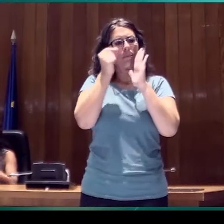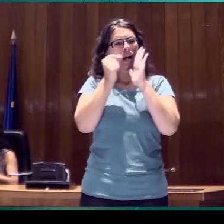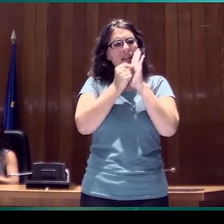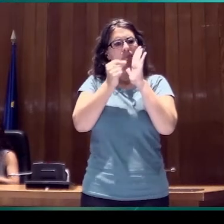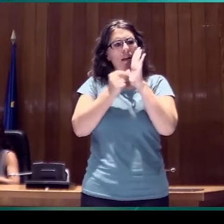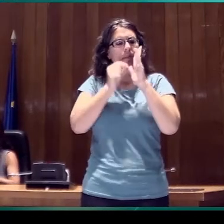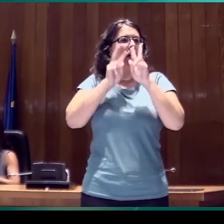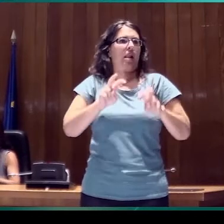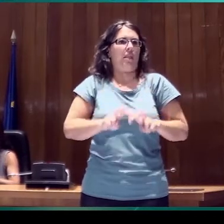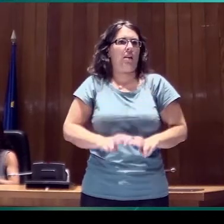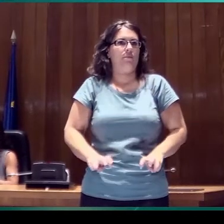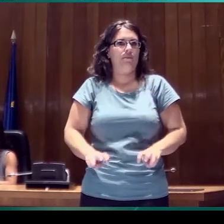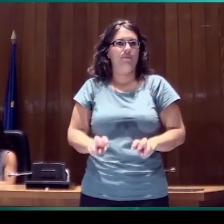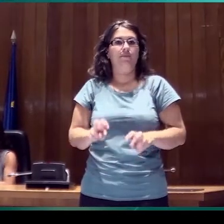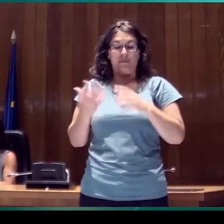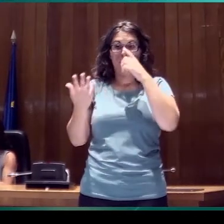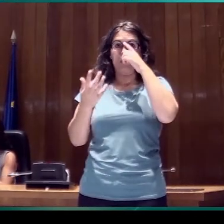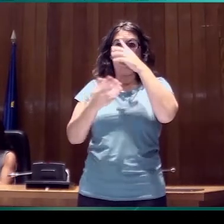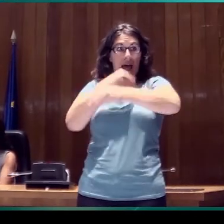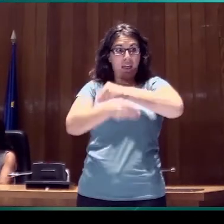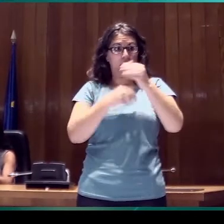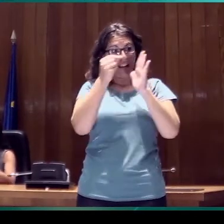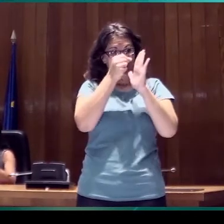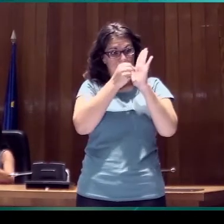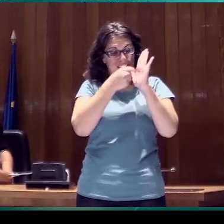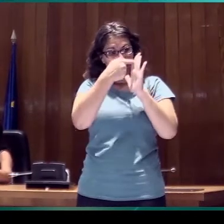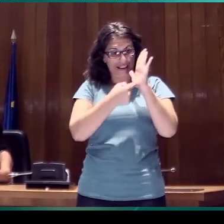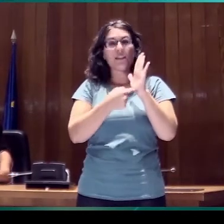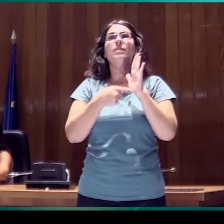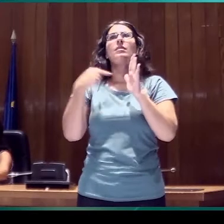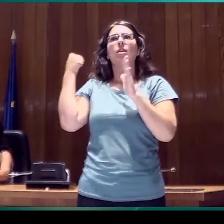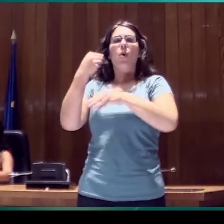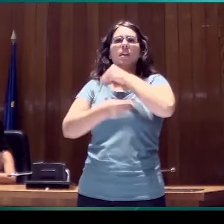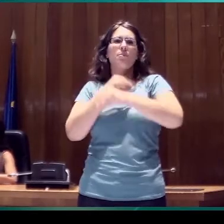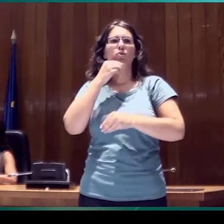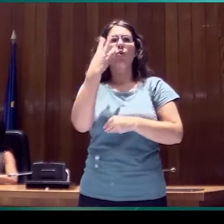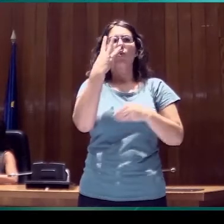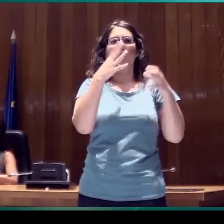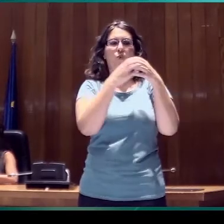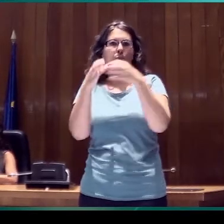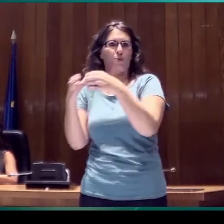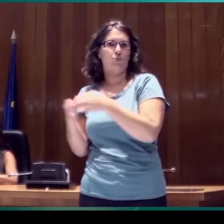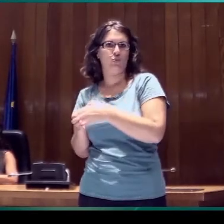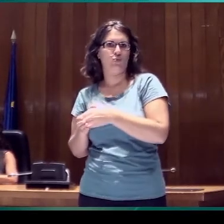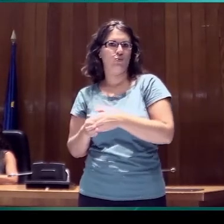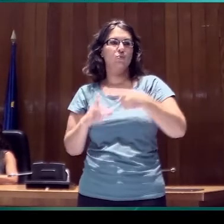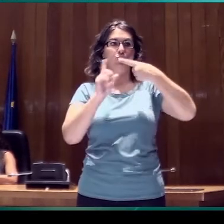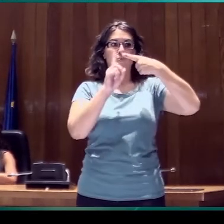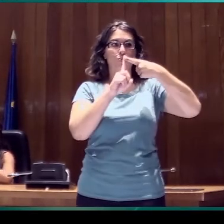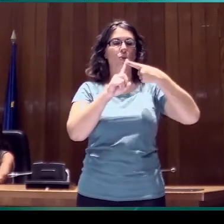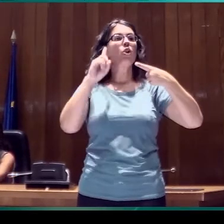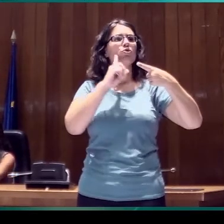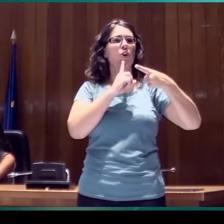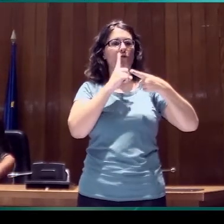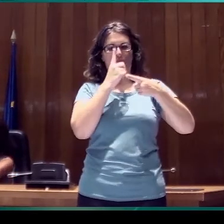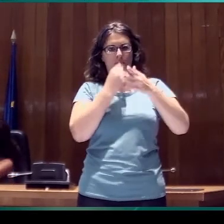Entonces, para ello, la muestra que tuvimos la distribuimos en tres grupos principales. El primer grupo es el de sordos